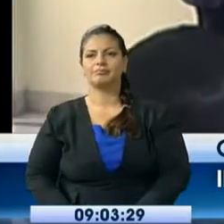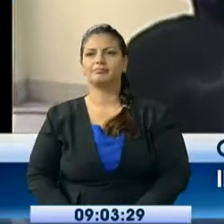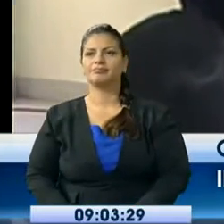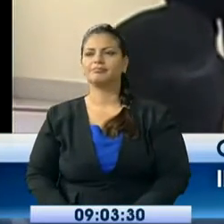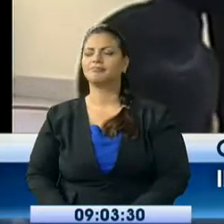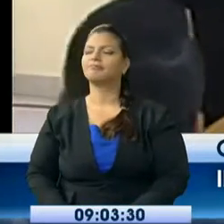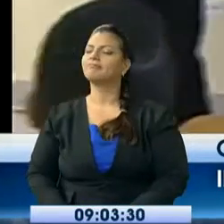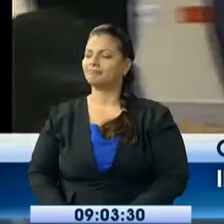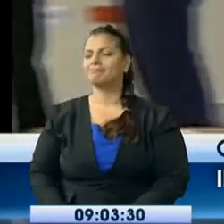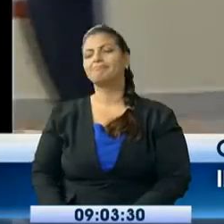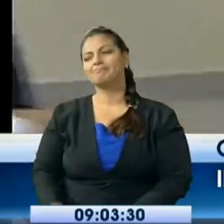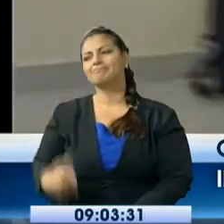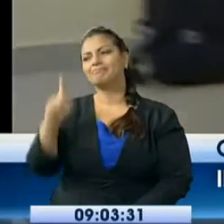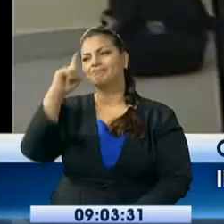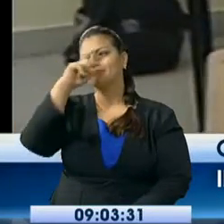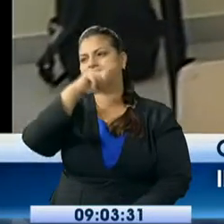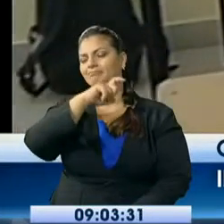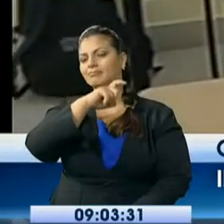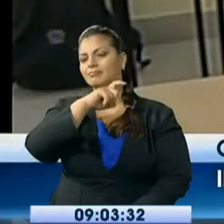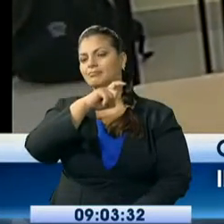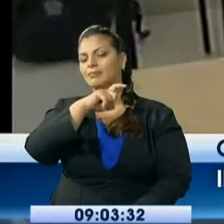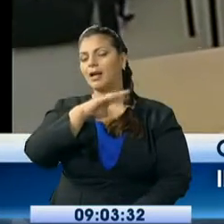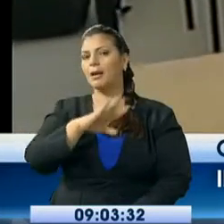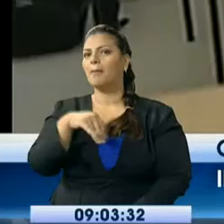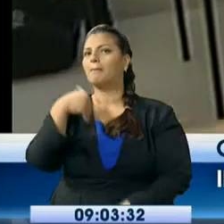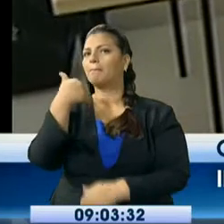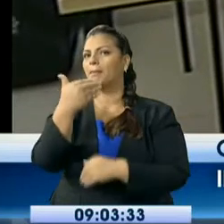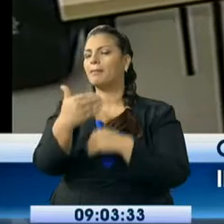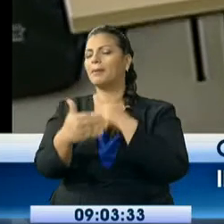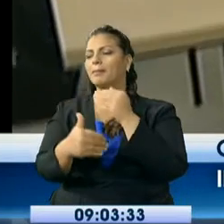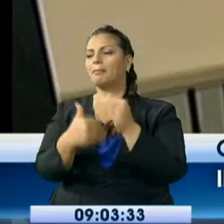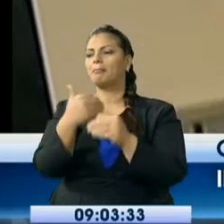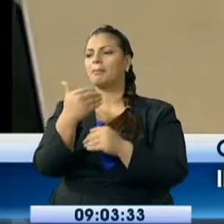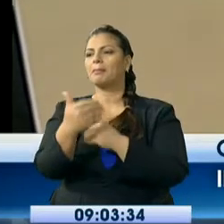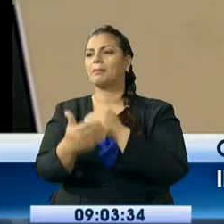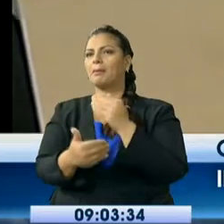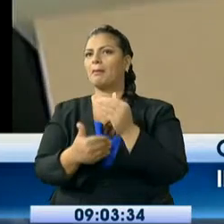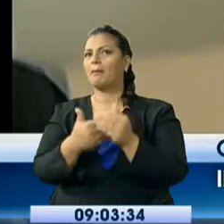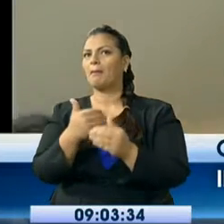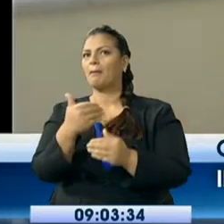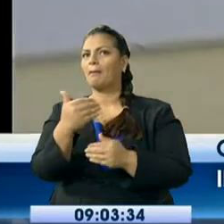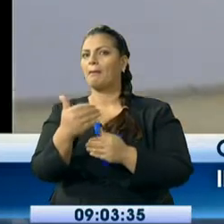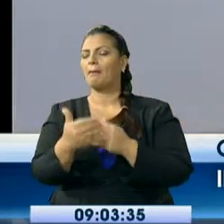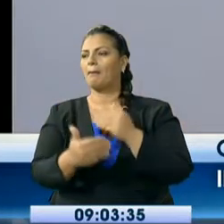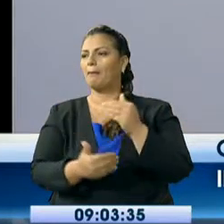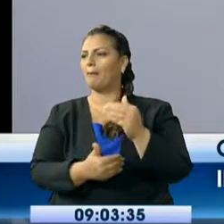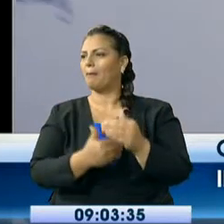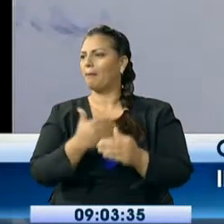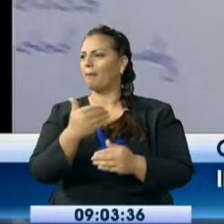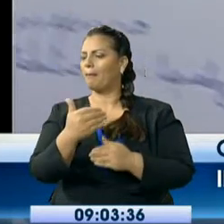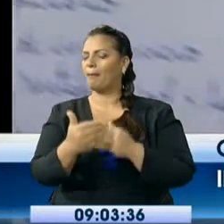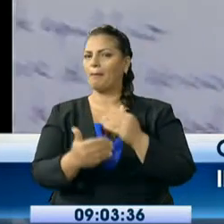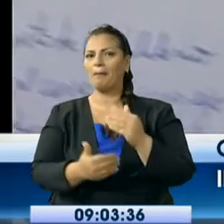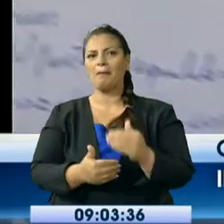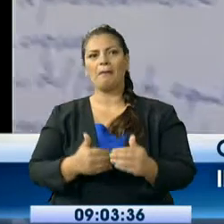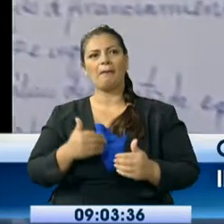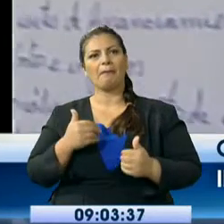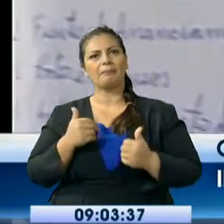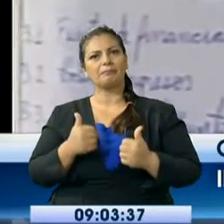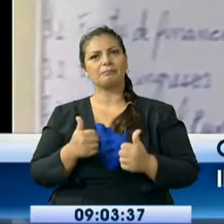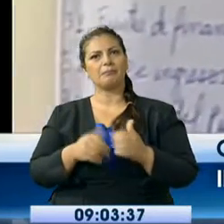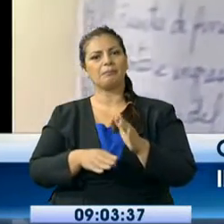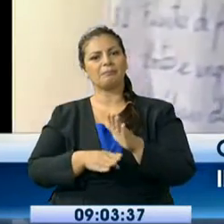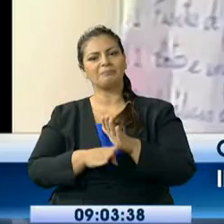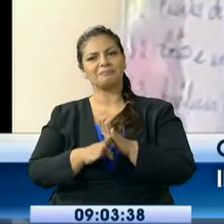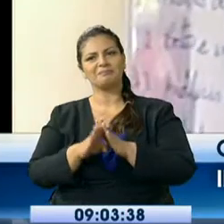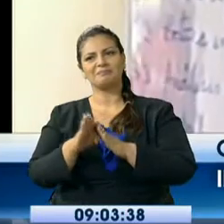en situaciones no apropiadas. Pero a medida de eso, a medida de las capacidades que teníamos, fuimos avanzando, avanzando y avanzando.